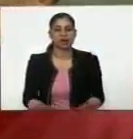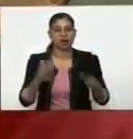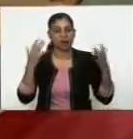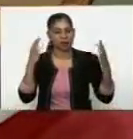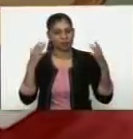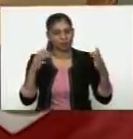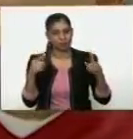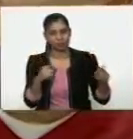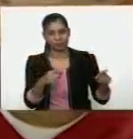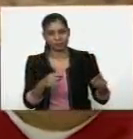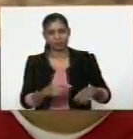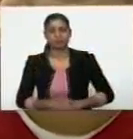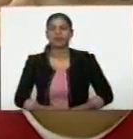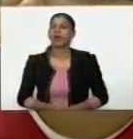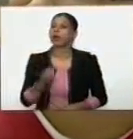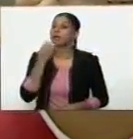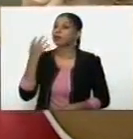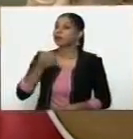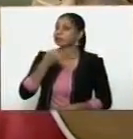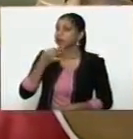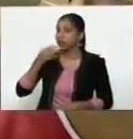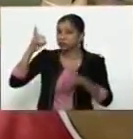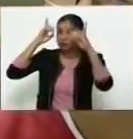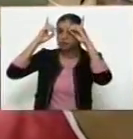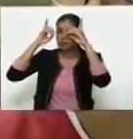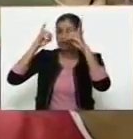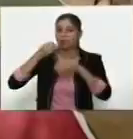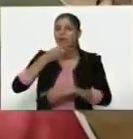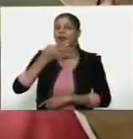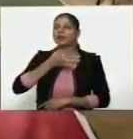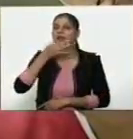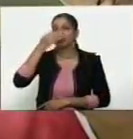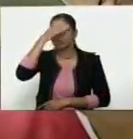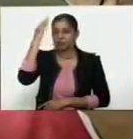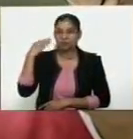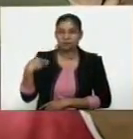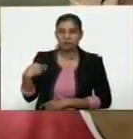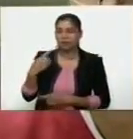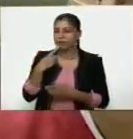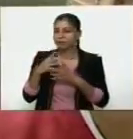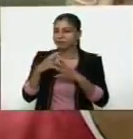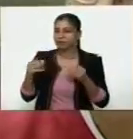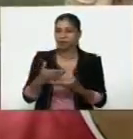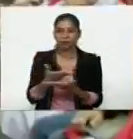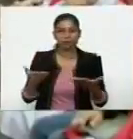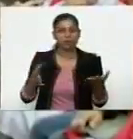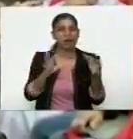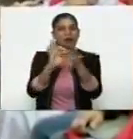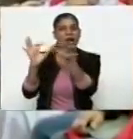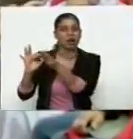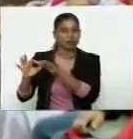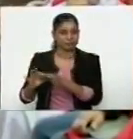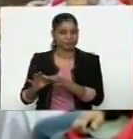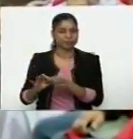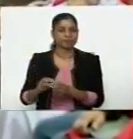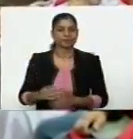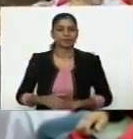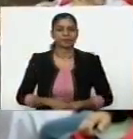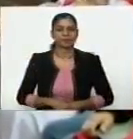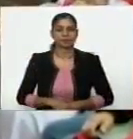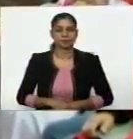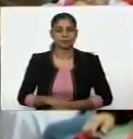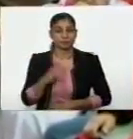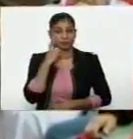Buenas tardes, Presidenta. Buenas tardes. ¿Cómo está, Blanca? Aquí, camaradas, todos, compañeros. Miren,